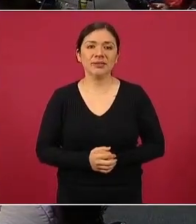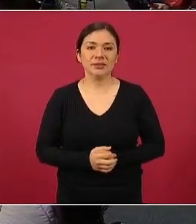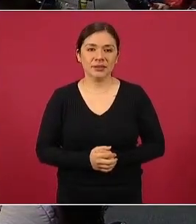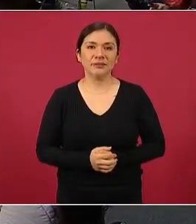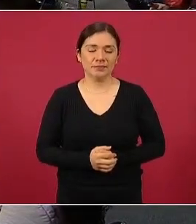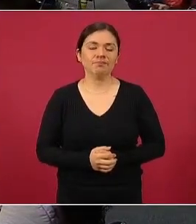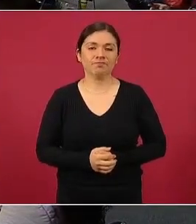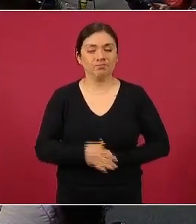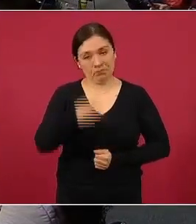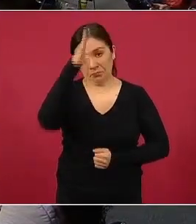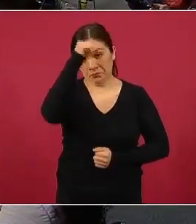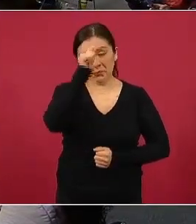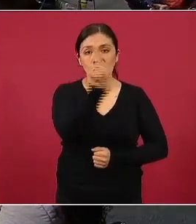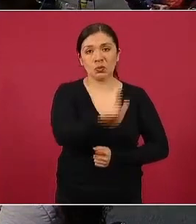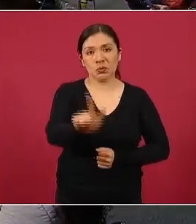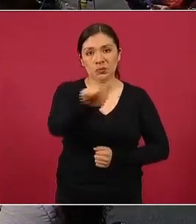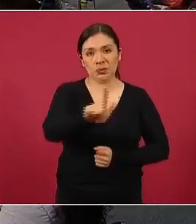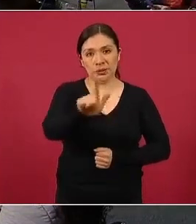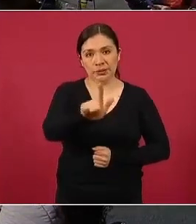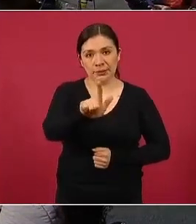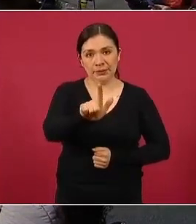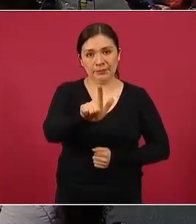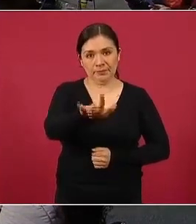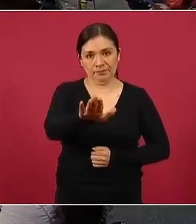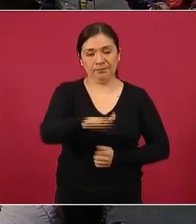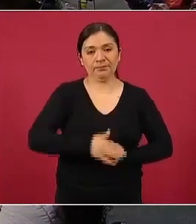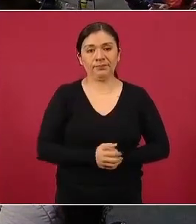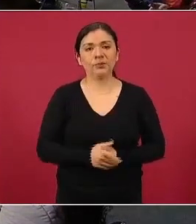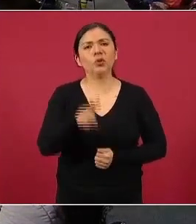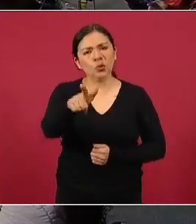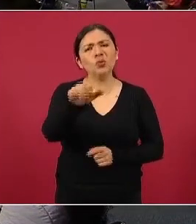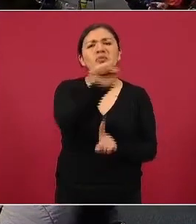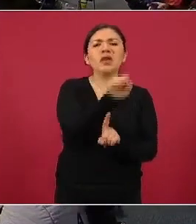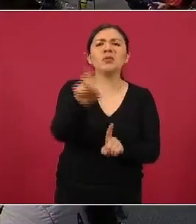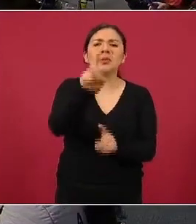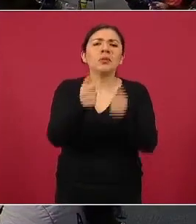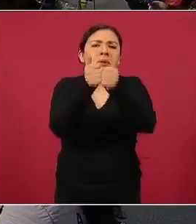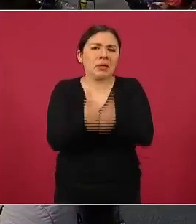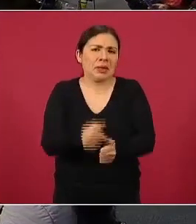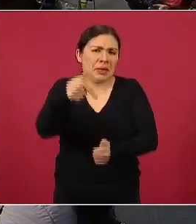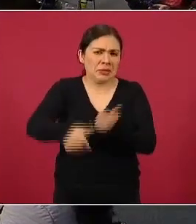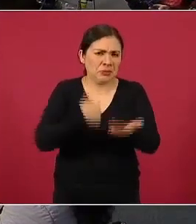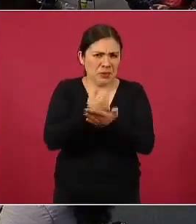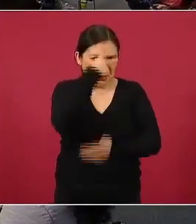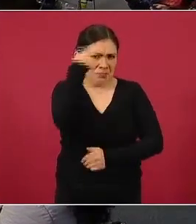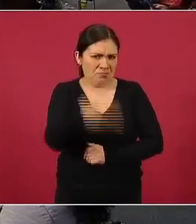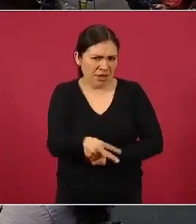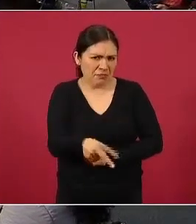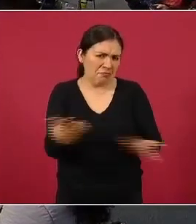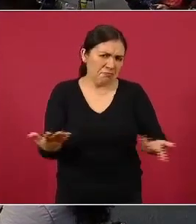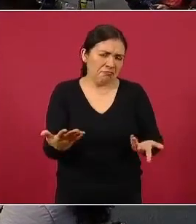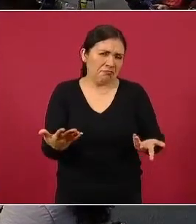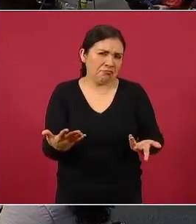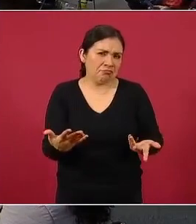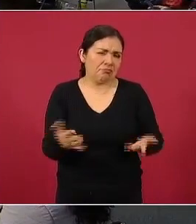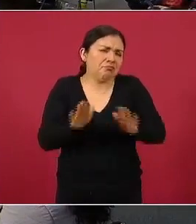Es lunes, además, quédate el fin de semana en la Ciudad de México, el fin de semana, y bueno,